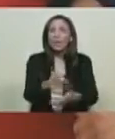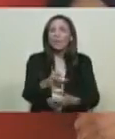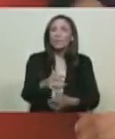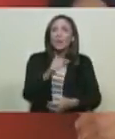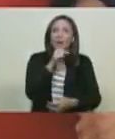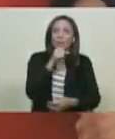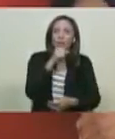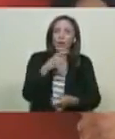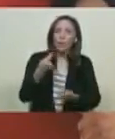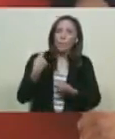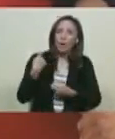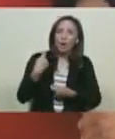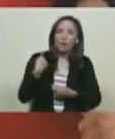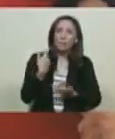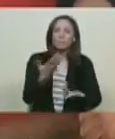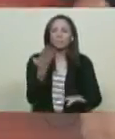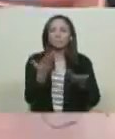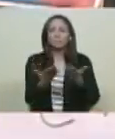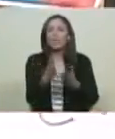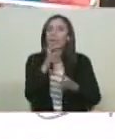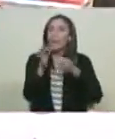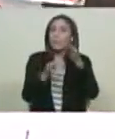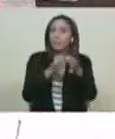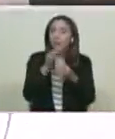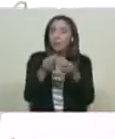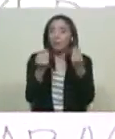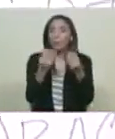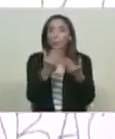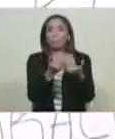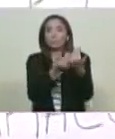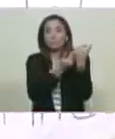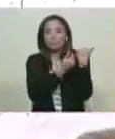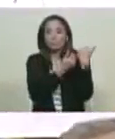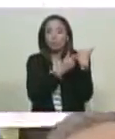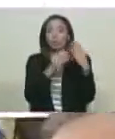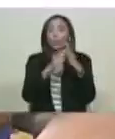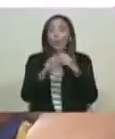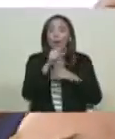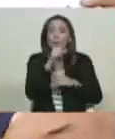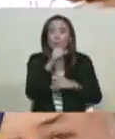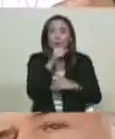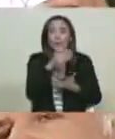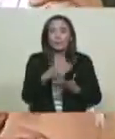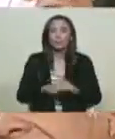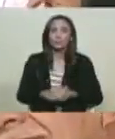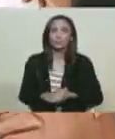y pensionadas. Con ello ratifica el compromiso con nuestros adultos mayores.